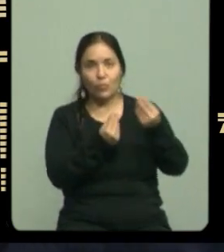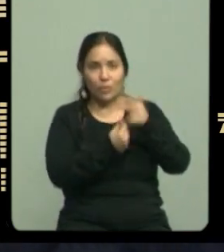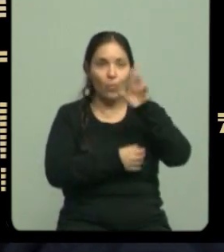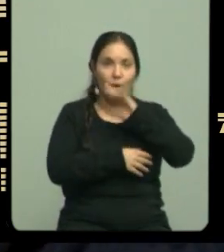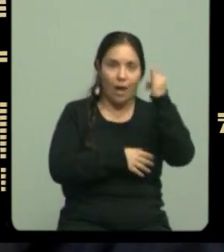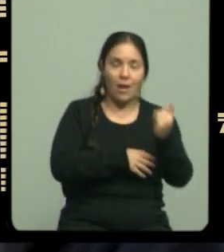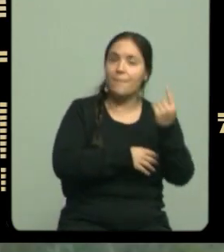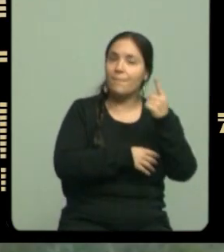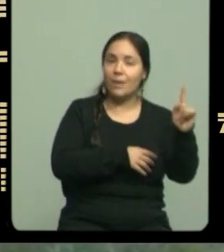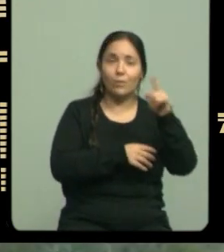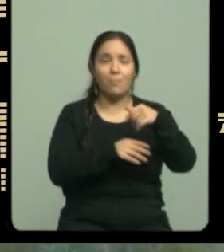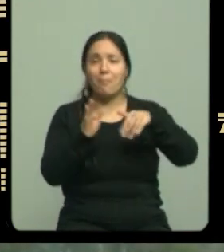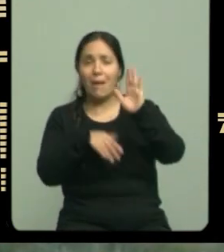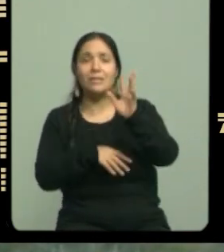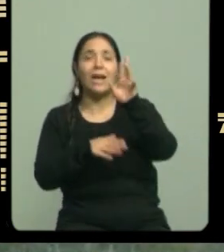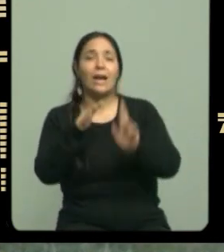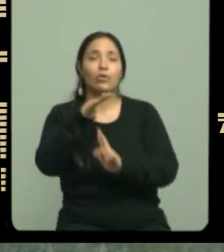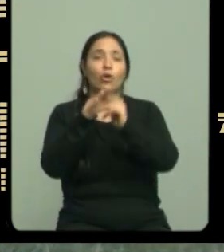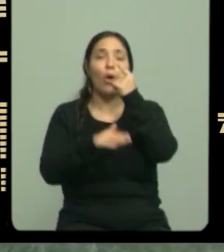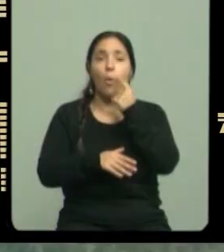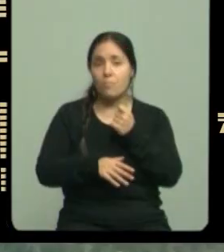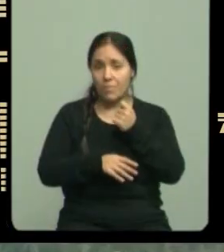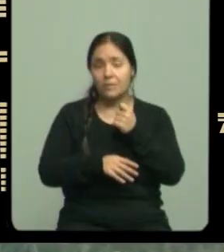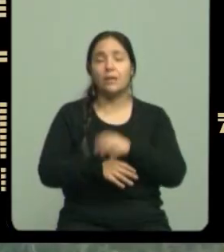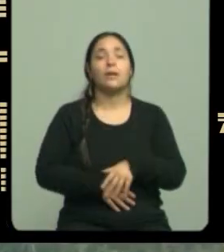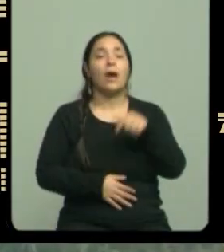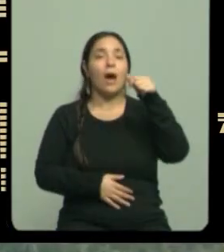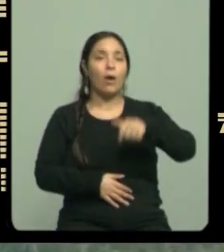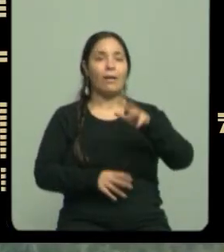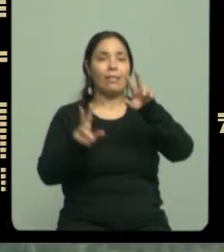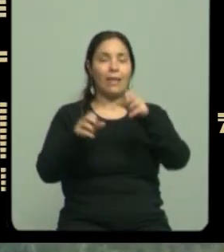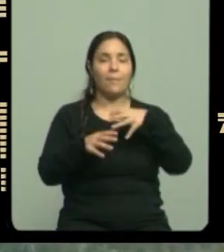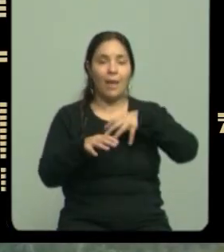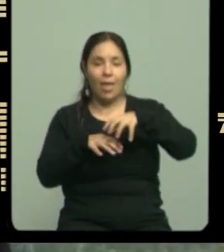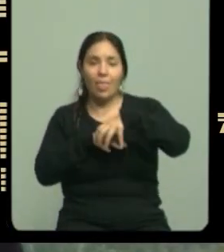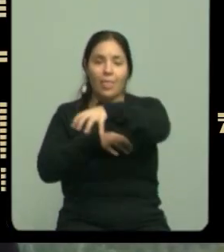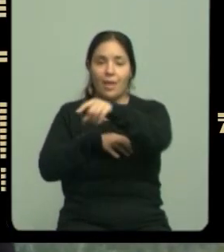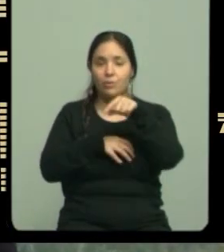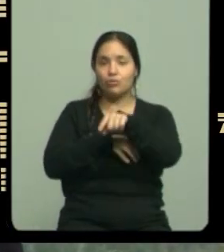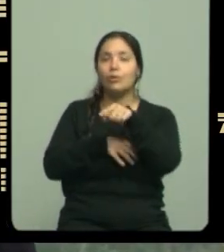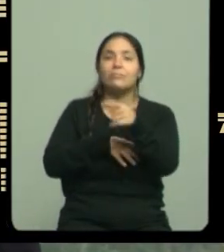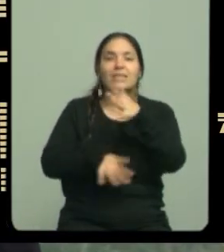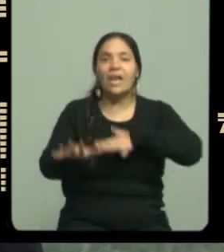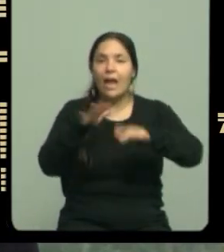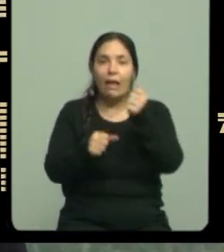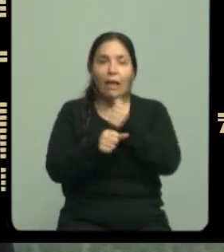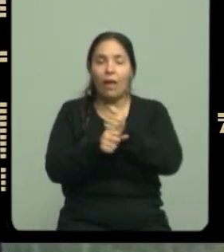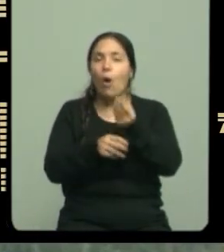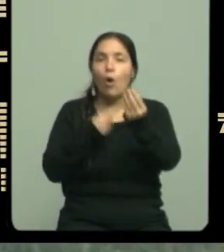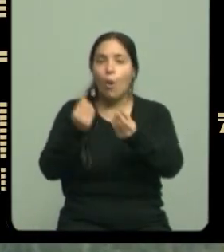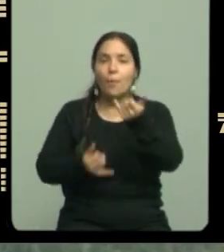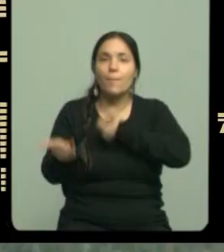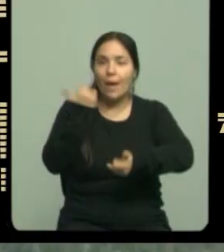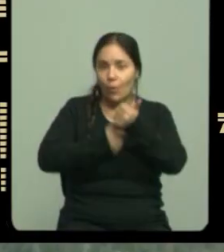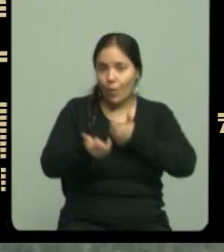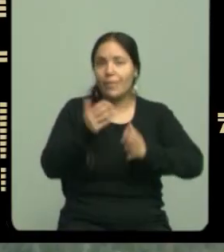son varones. Bueno, vamos a hablar en el próximo bloque específicamente de lo que sucede con la dirección que tenemos aquí en la universidad para que nos cuentes cómo están